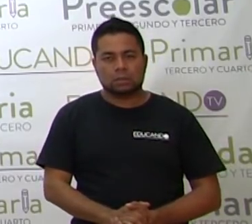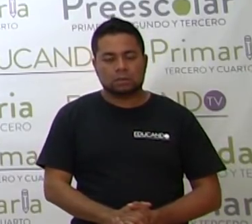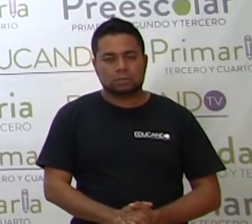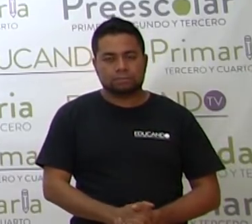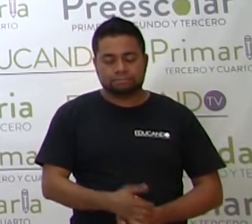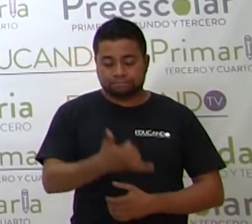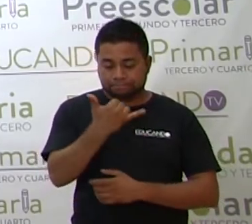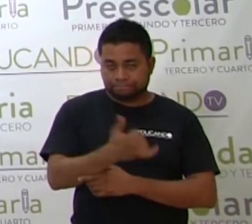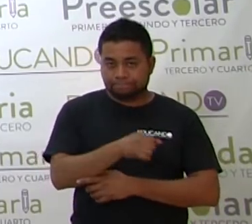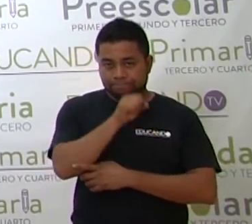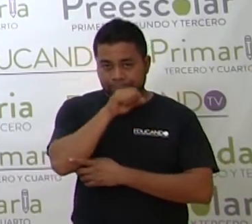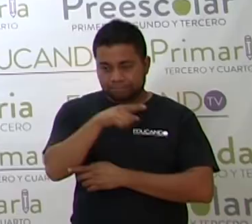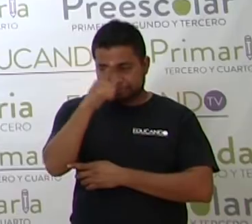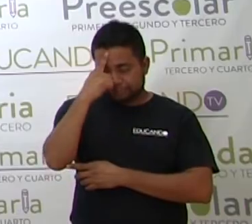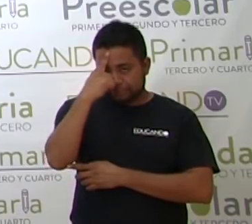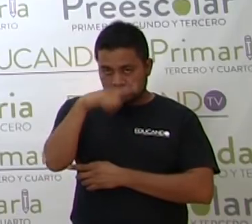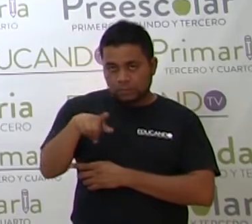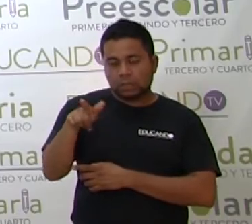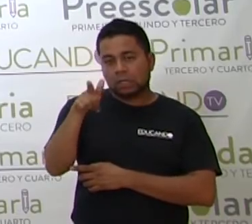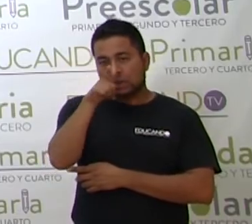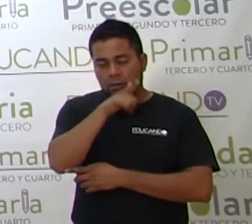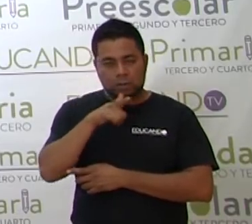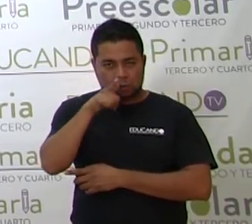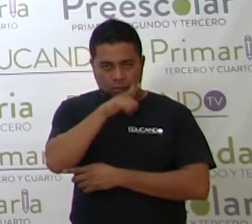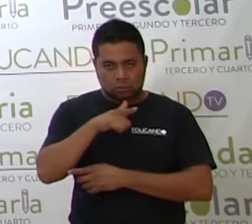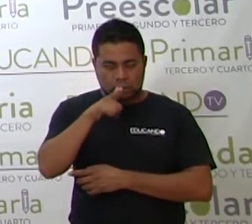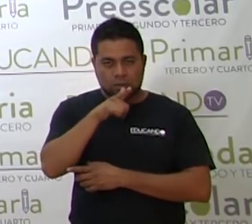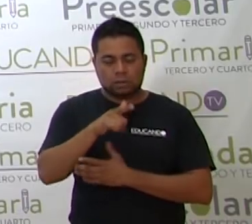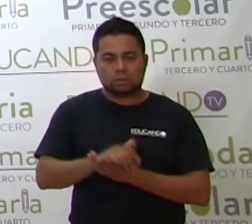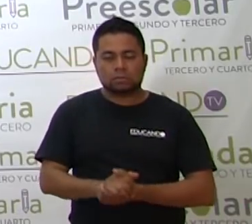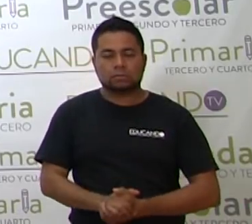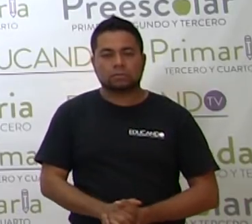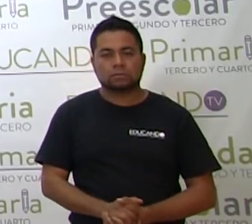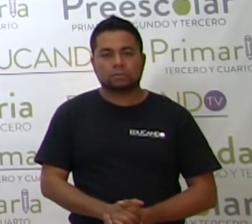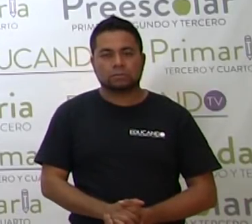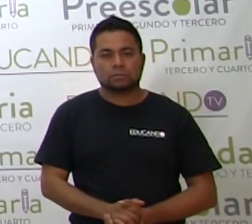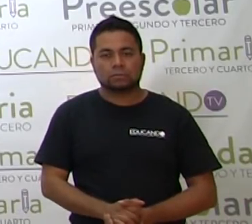y el lenguaje